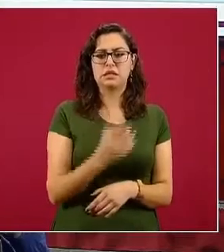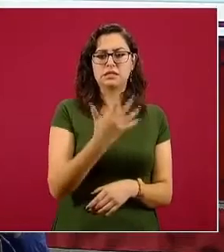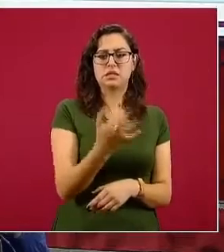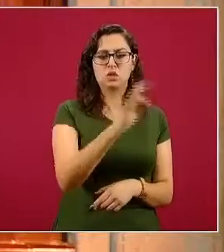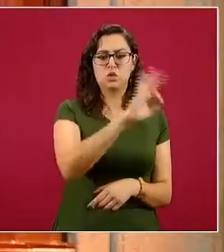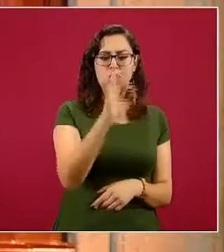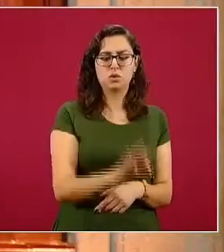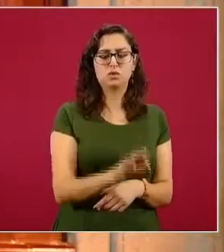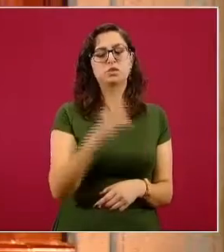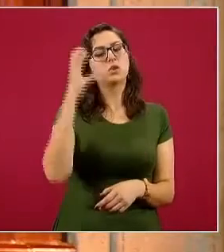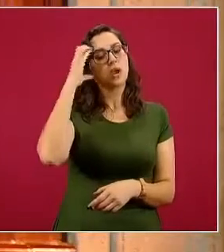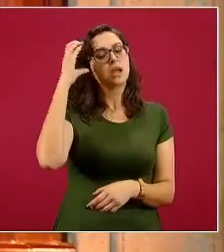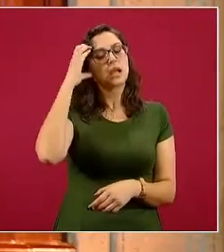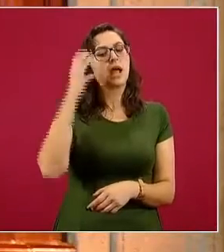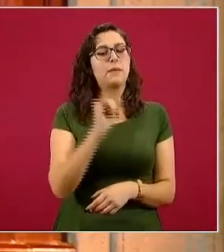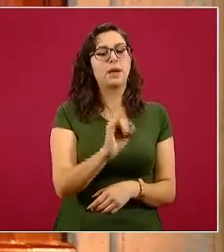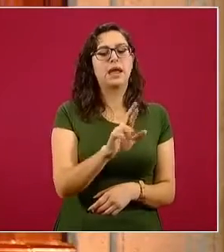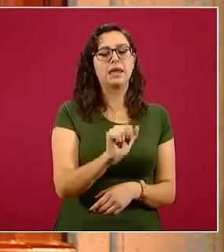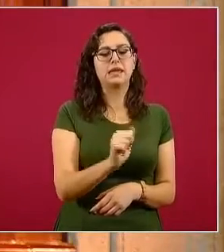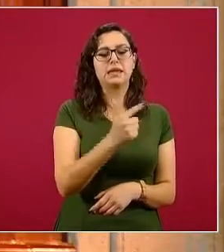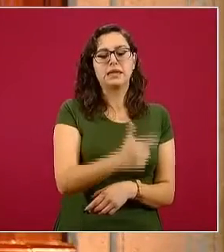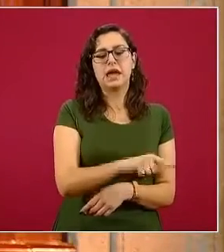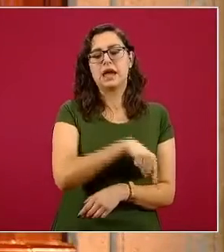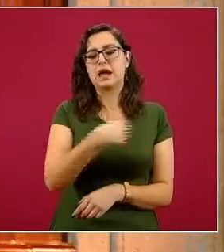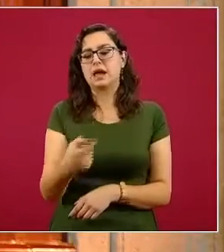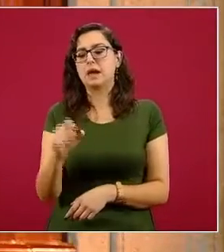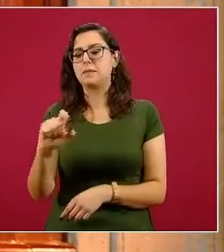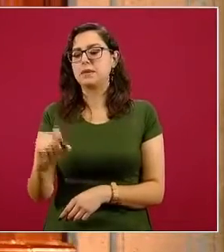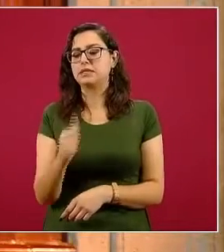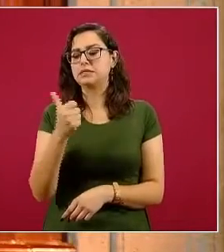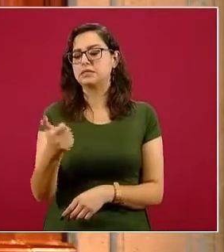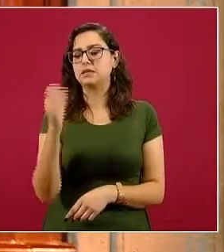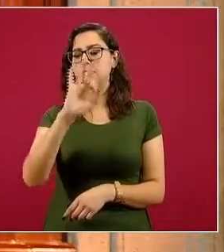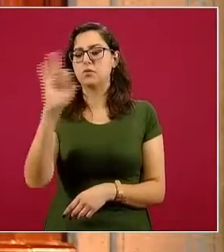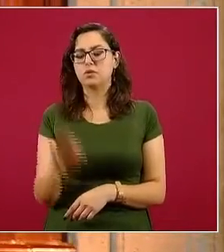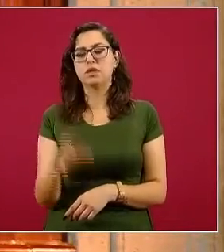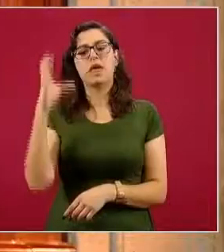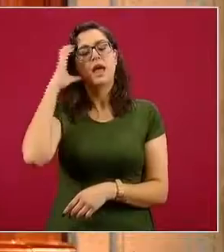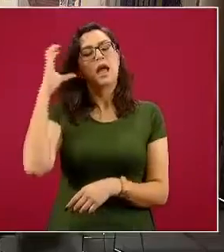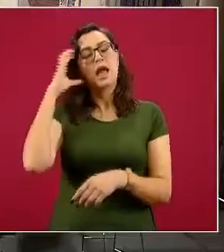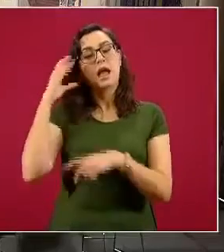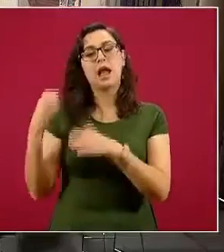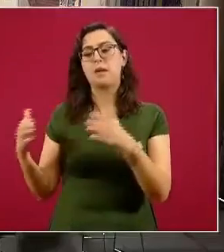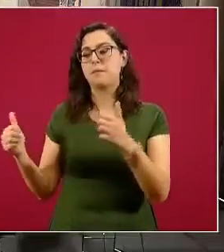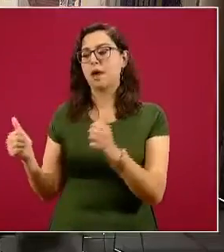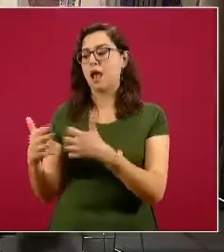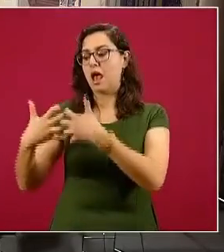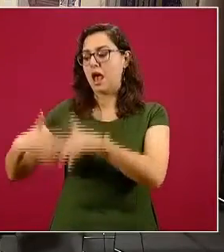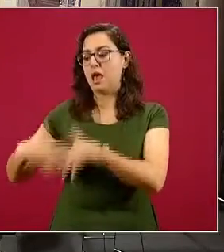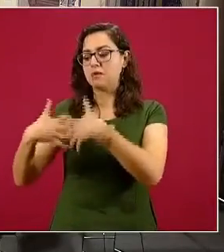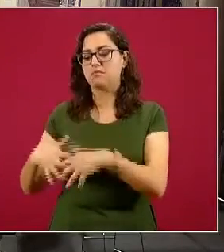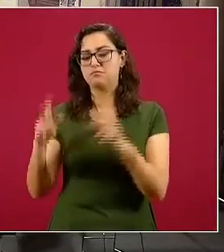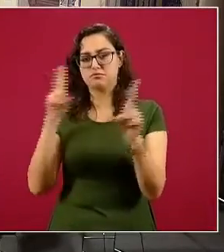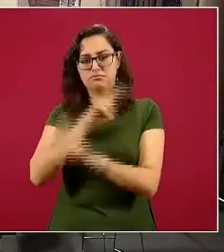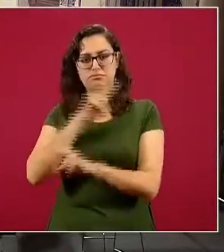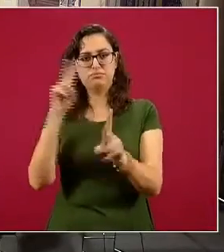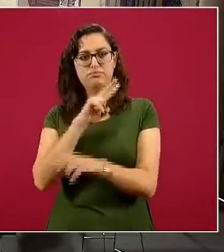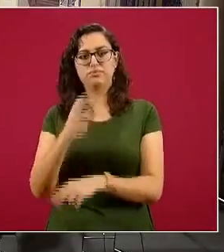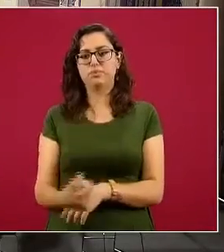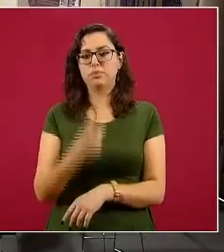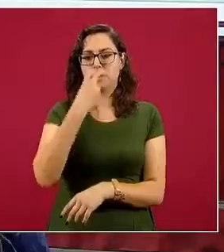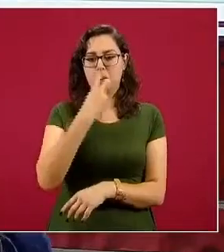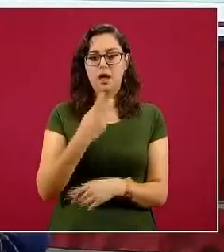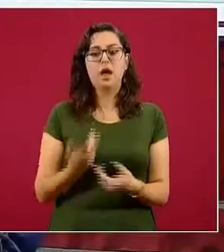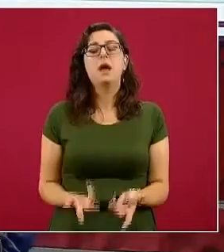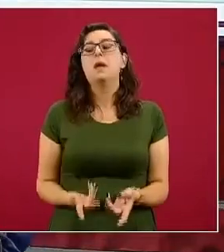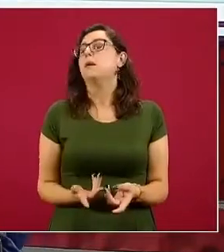para camas generales y 26% para camas con ventilador, y continuamos todavía con un